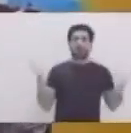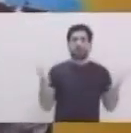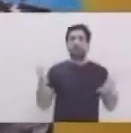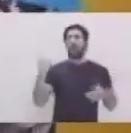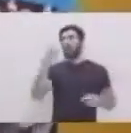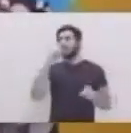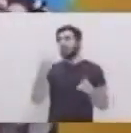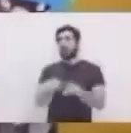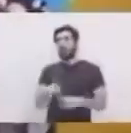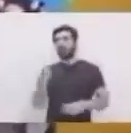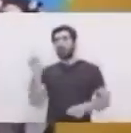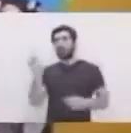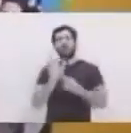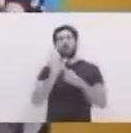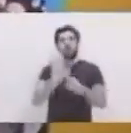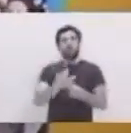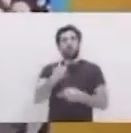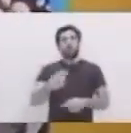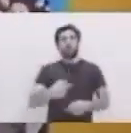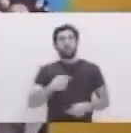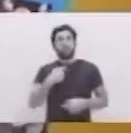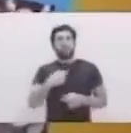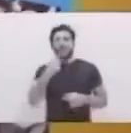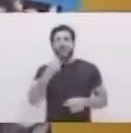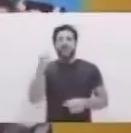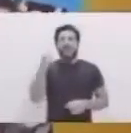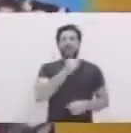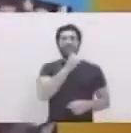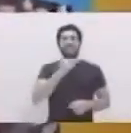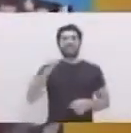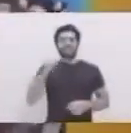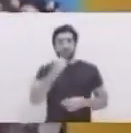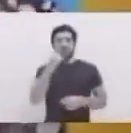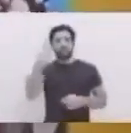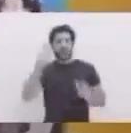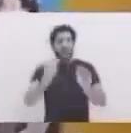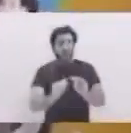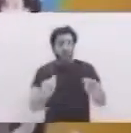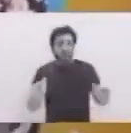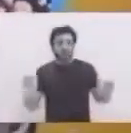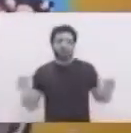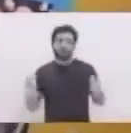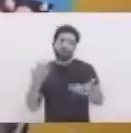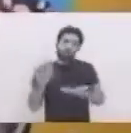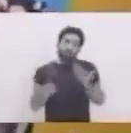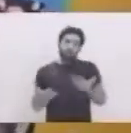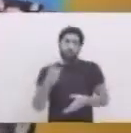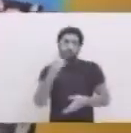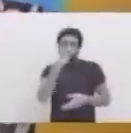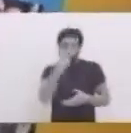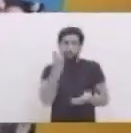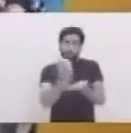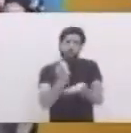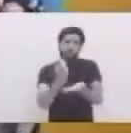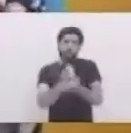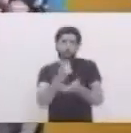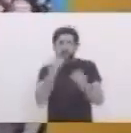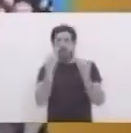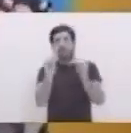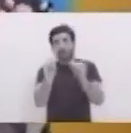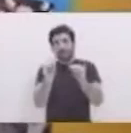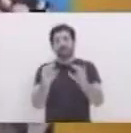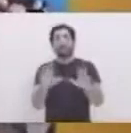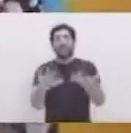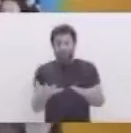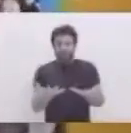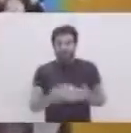un profe que viene a enseñarte cancioncitas, esas rondas infantiles con las que ustedes han crecido desde la preprimaria en